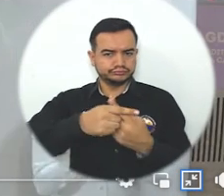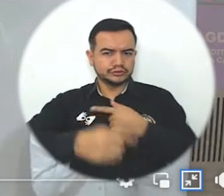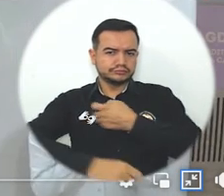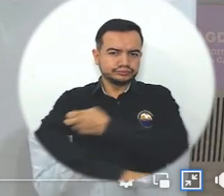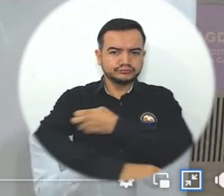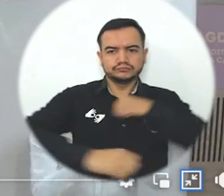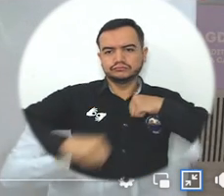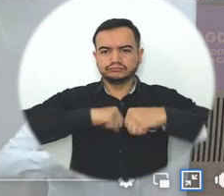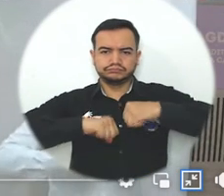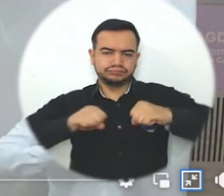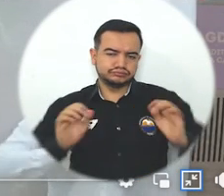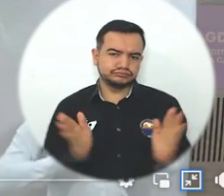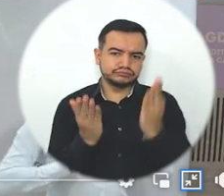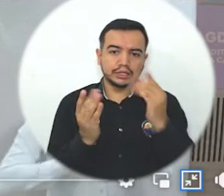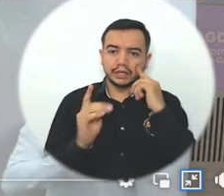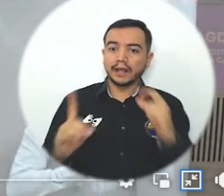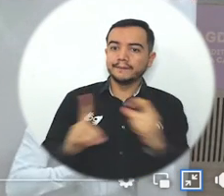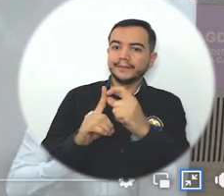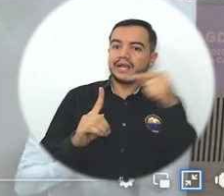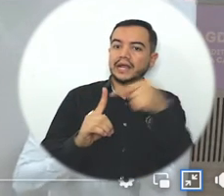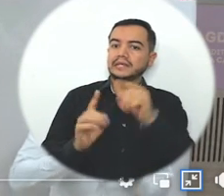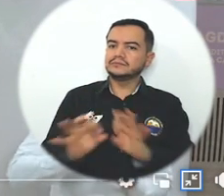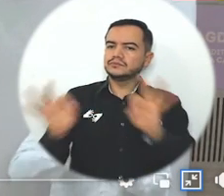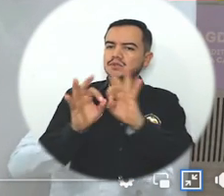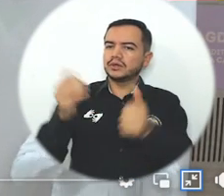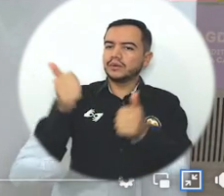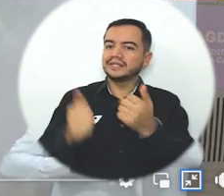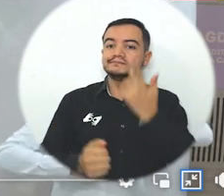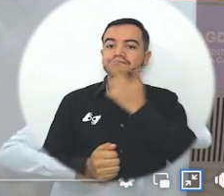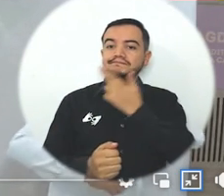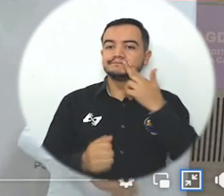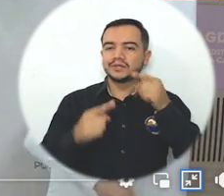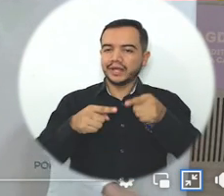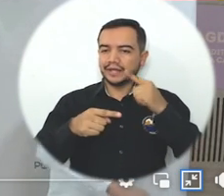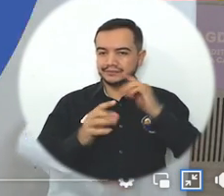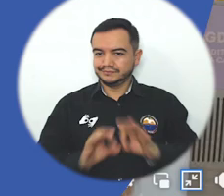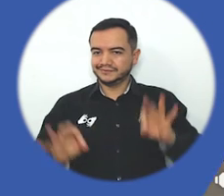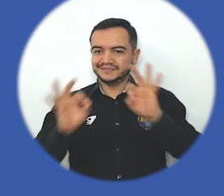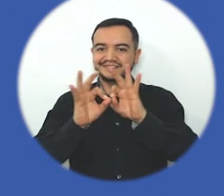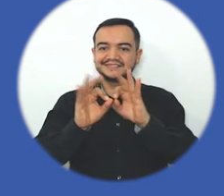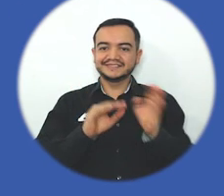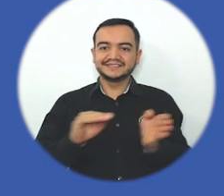resiliencia organizacional. La palabra clave aquí es el compromiso. Hay que ir más allá de los